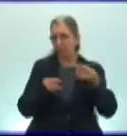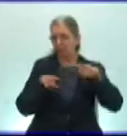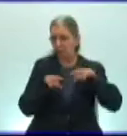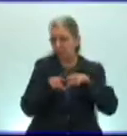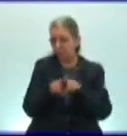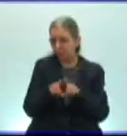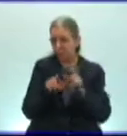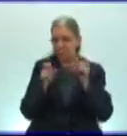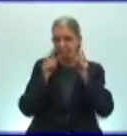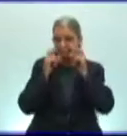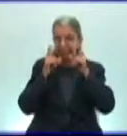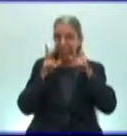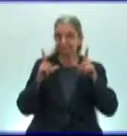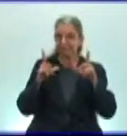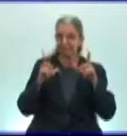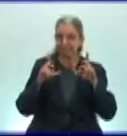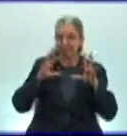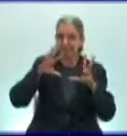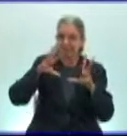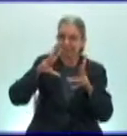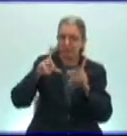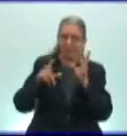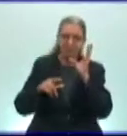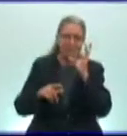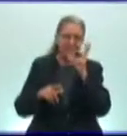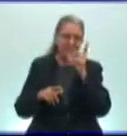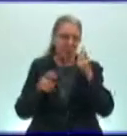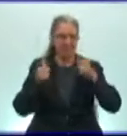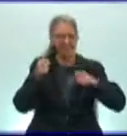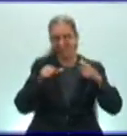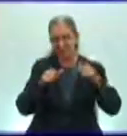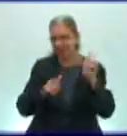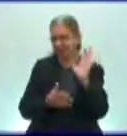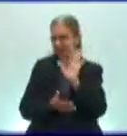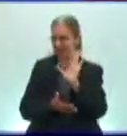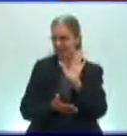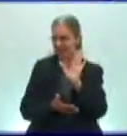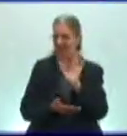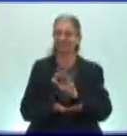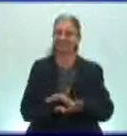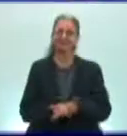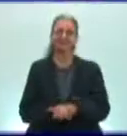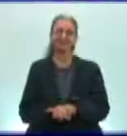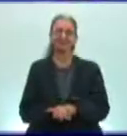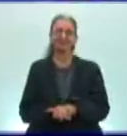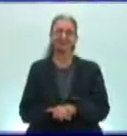seguir descubriendo el fascinante mundo de la química. Nos vemos.